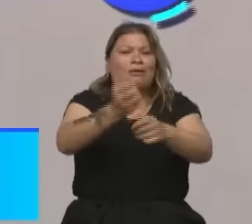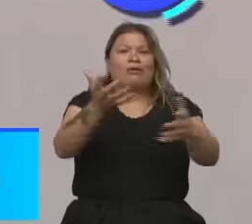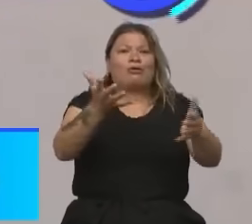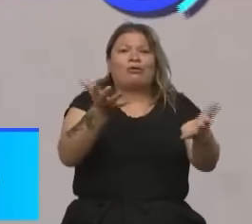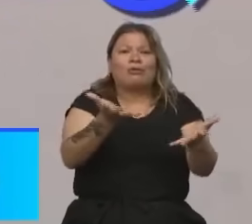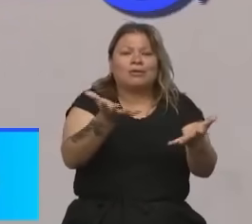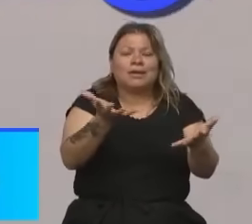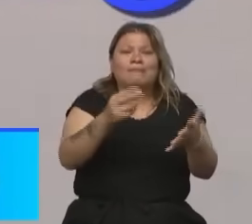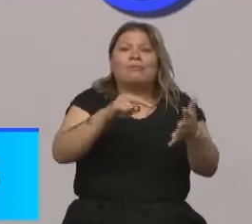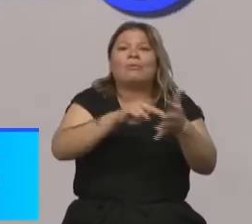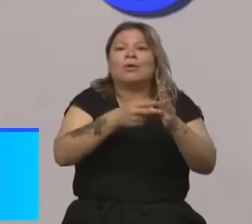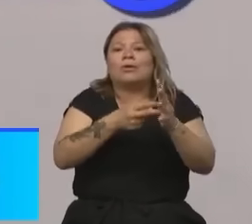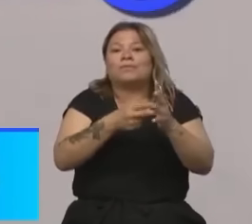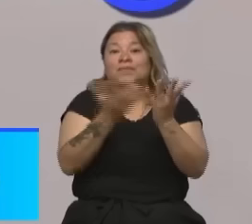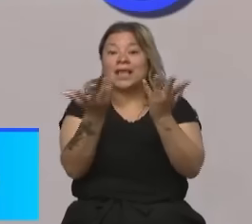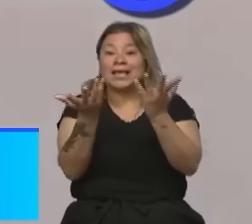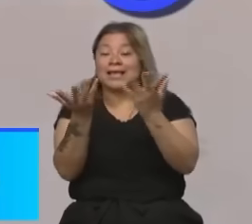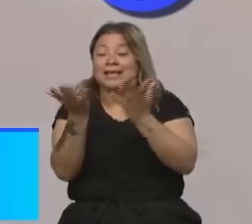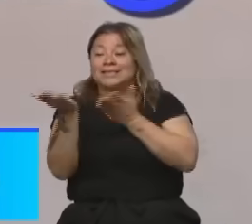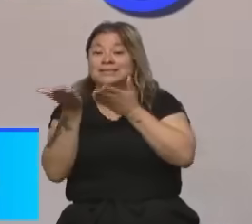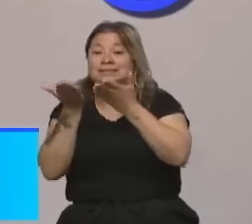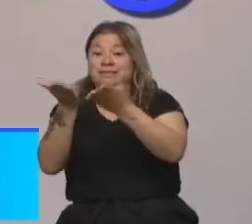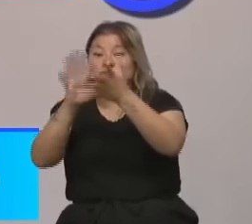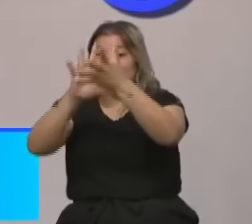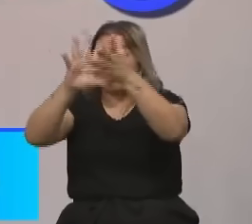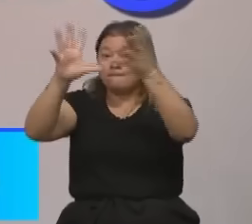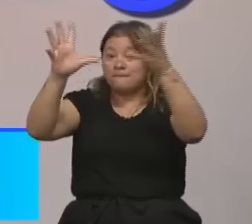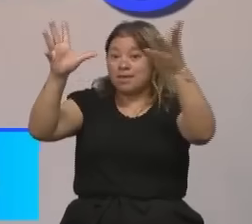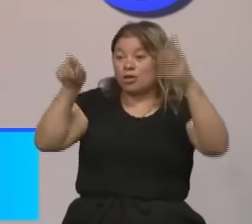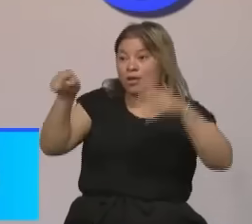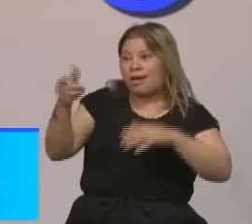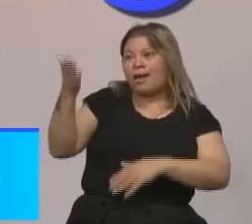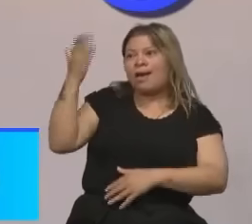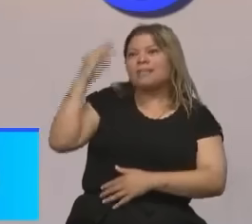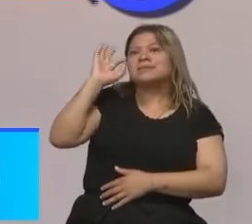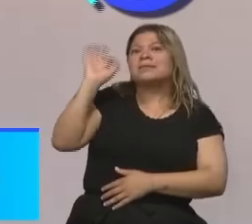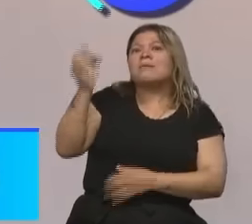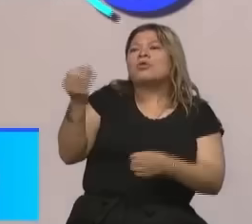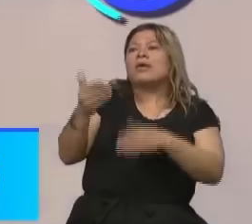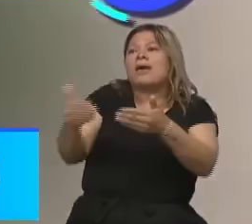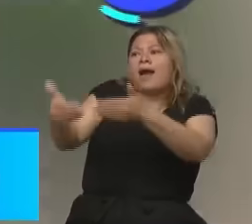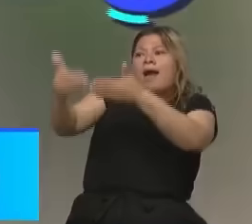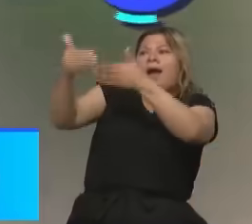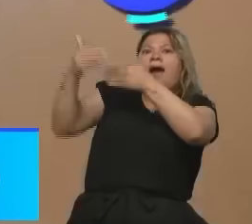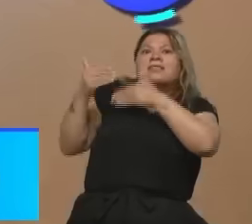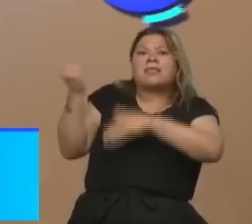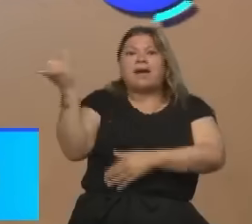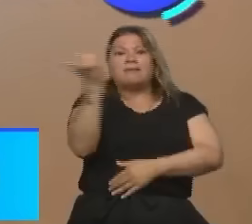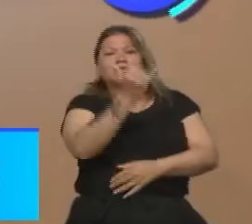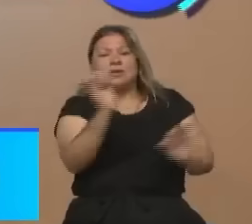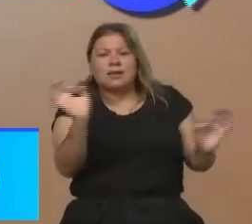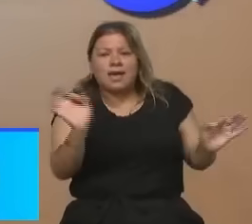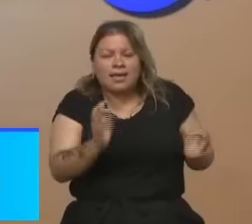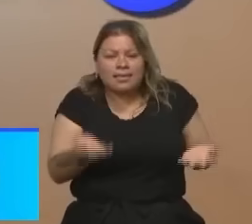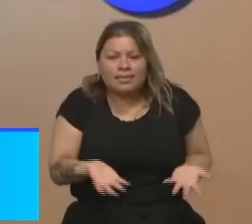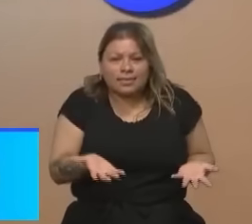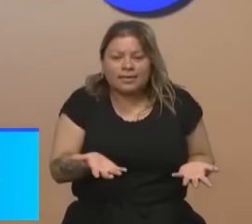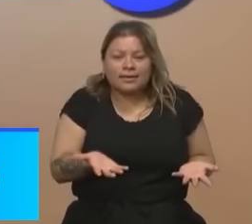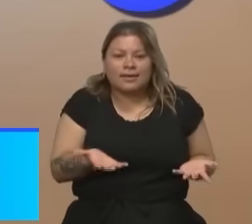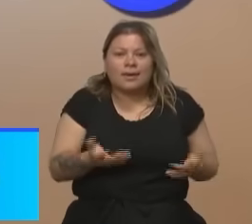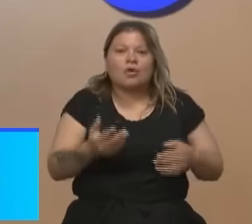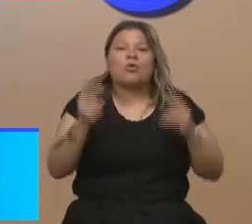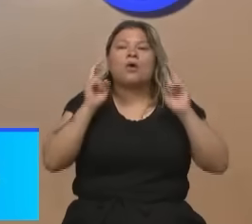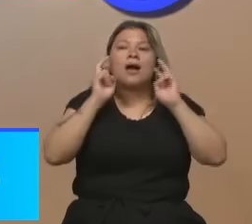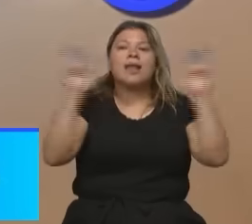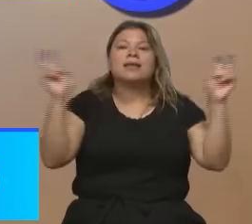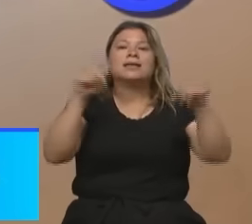si AEMET, el servicio meteorológico de aquí, lo sabía de antemano, ¿por qué no se dio una alerta antes? ¿Por qué no se dio la alerta a las 2 de la